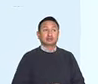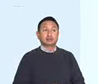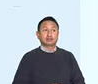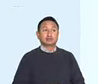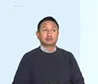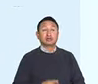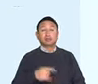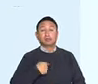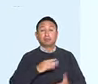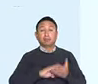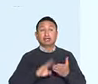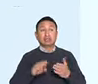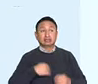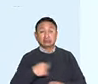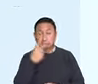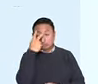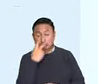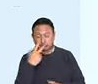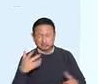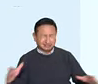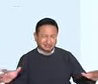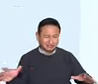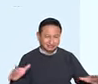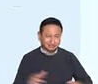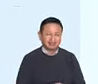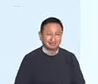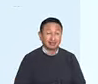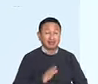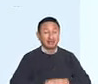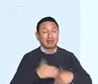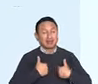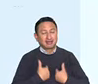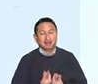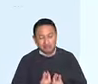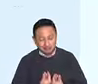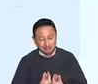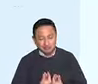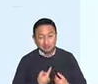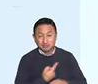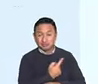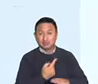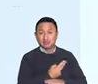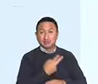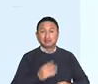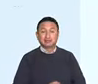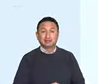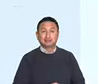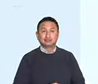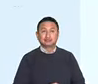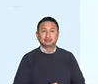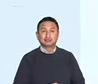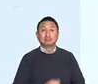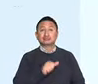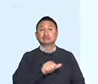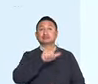56.43. Estoy viendo mal, es producto de las horas de trabajo bastante. De tantas horas. David Álava también con